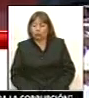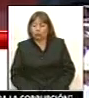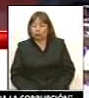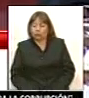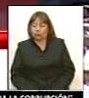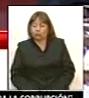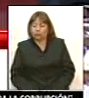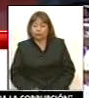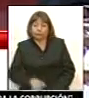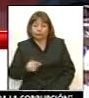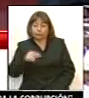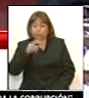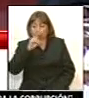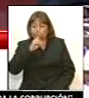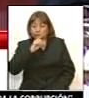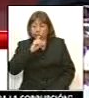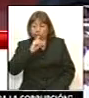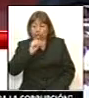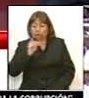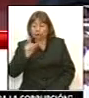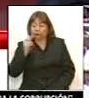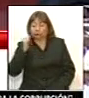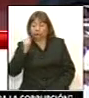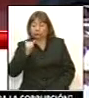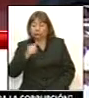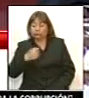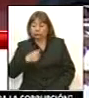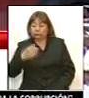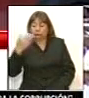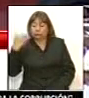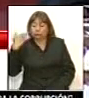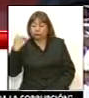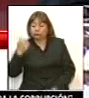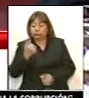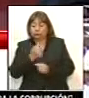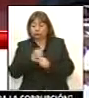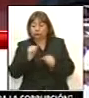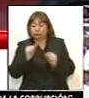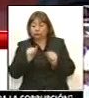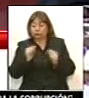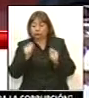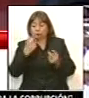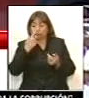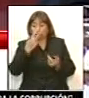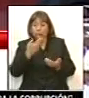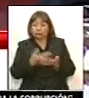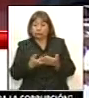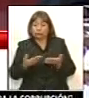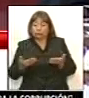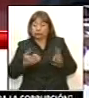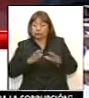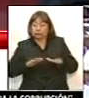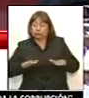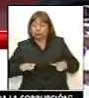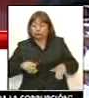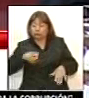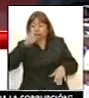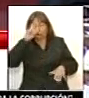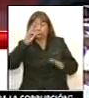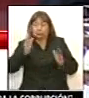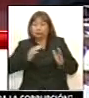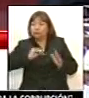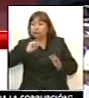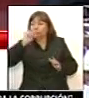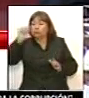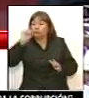que su padre es un migrante no tiene los derechos. En mi época quizás pudo salvar la situación. Pero veamos qué hacemos con los niños de los peruanos que migran en